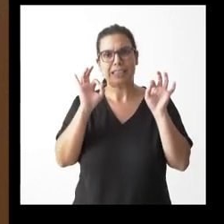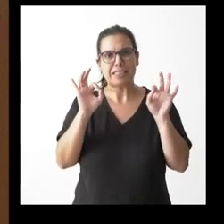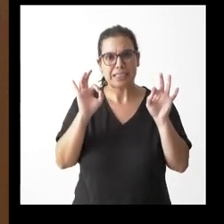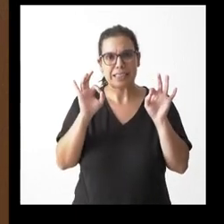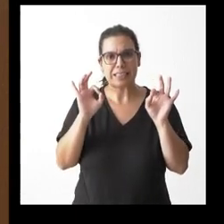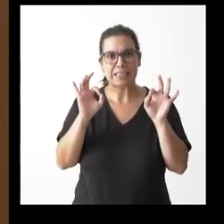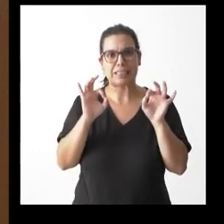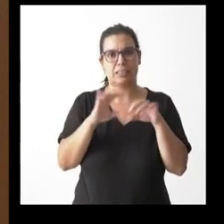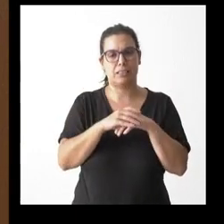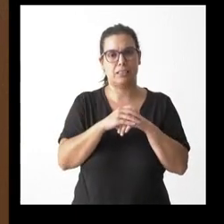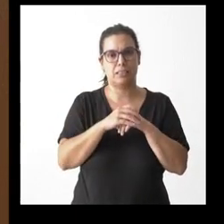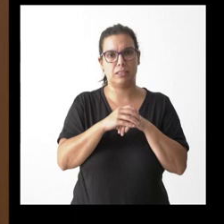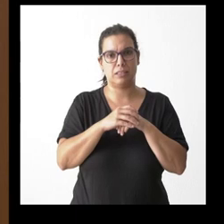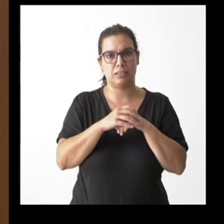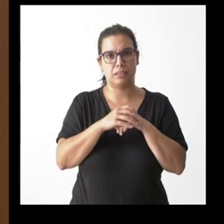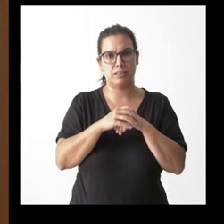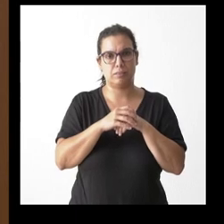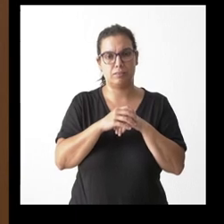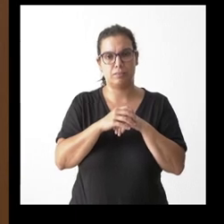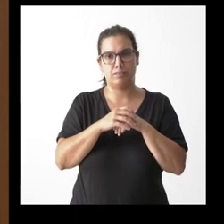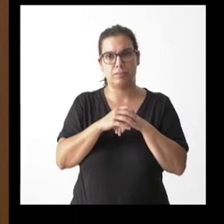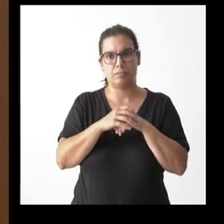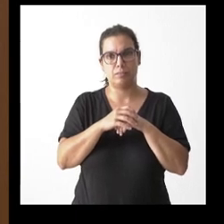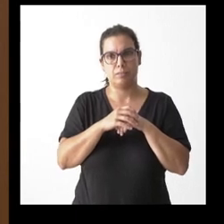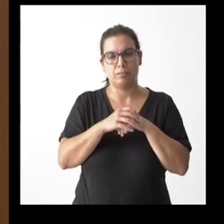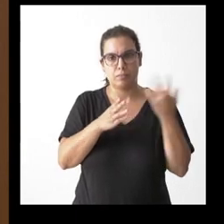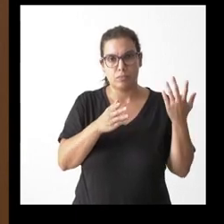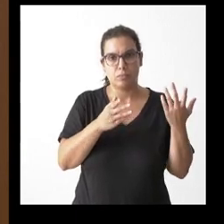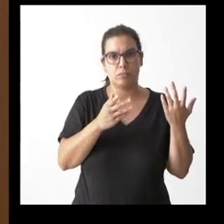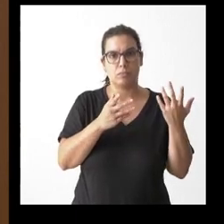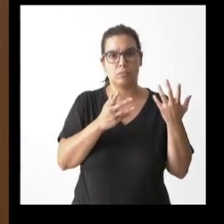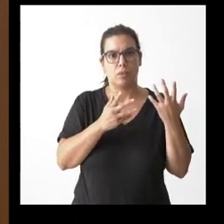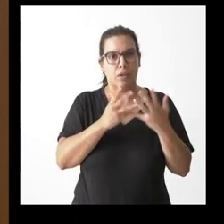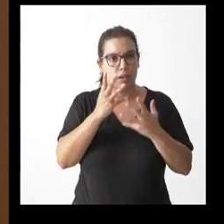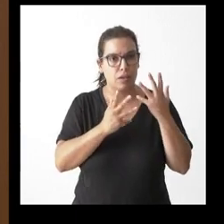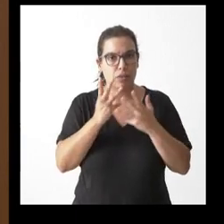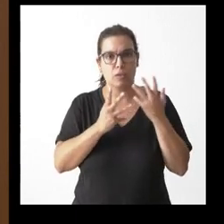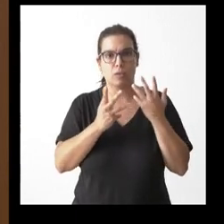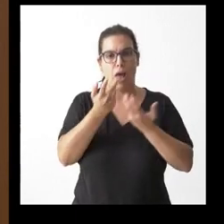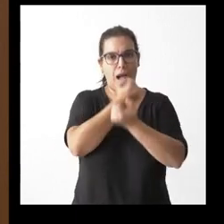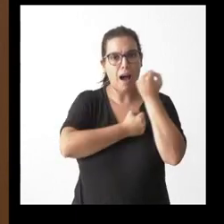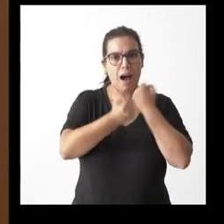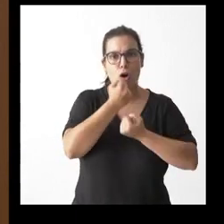ahorro energético? No sé si tienen cuantificado el ahorro que